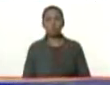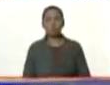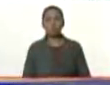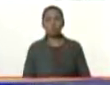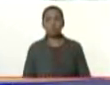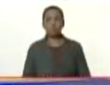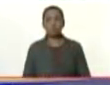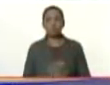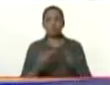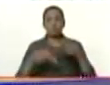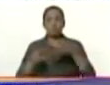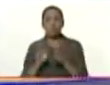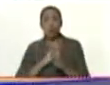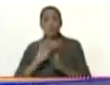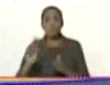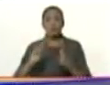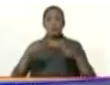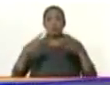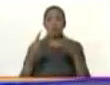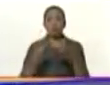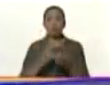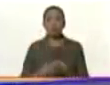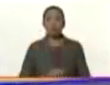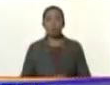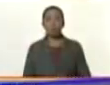para construir una patria nueva,